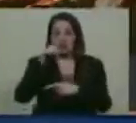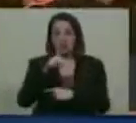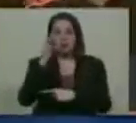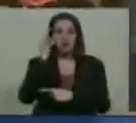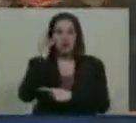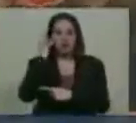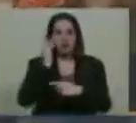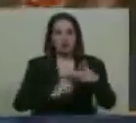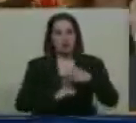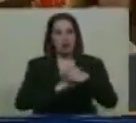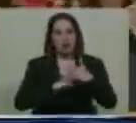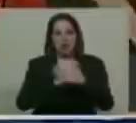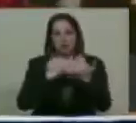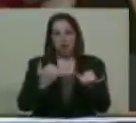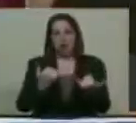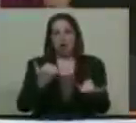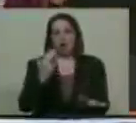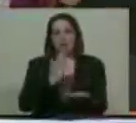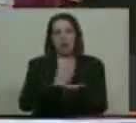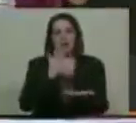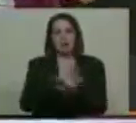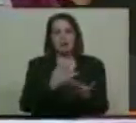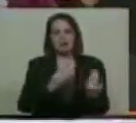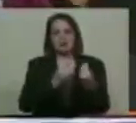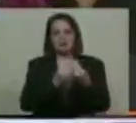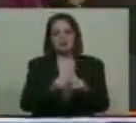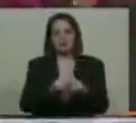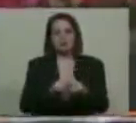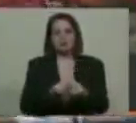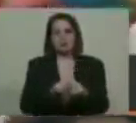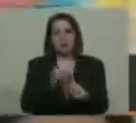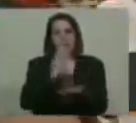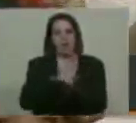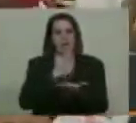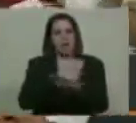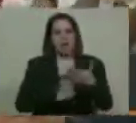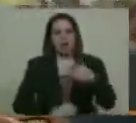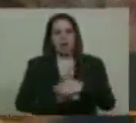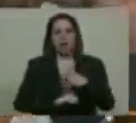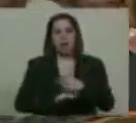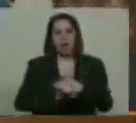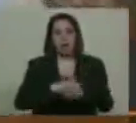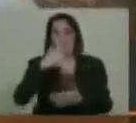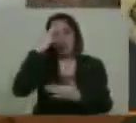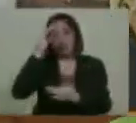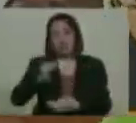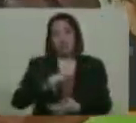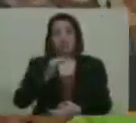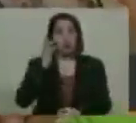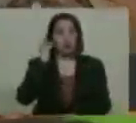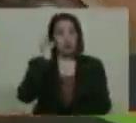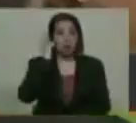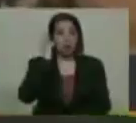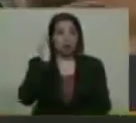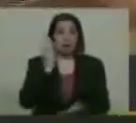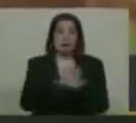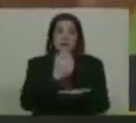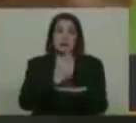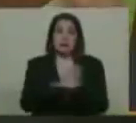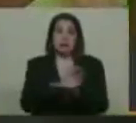por ahora y para siempre, siempre apoyando a las mujeres, siempre creyendo en la mujer, siempre